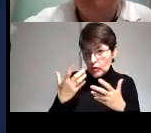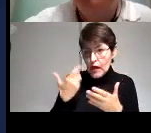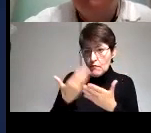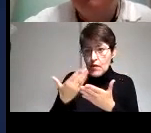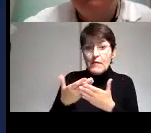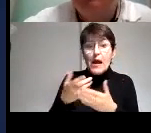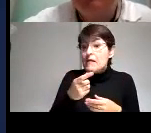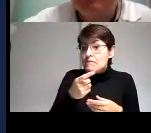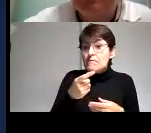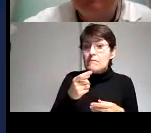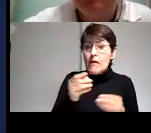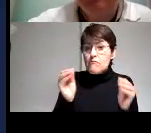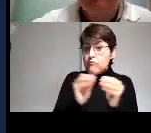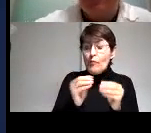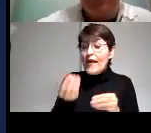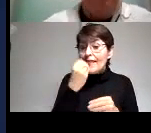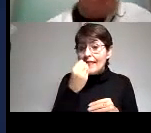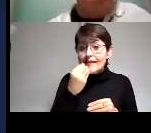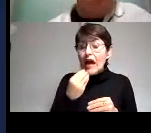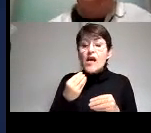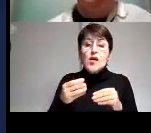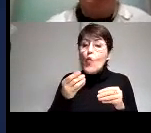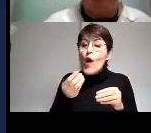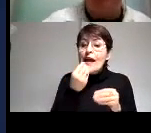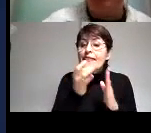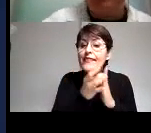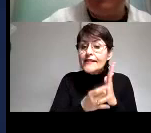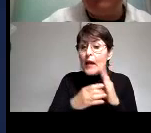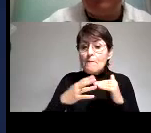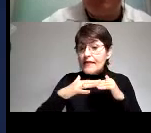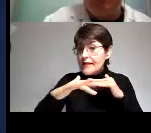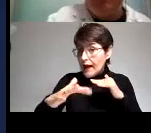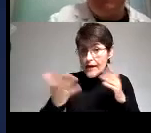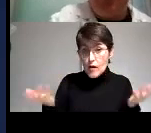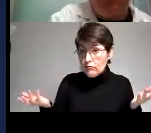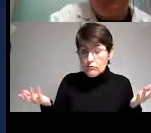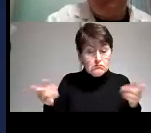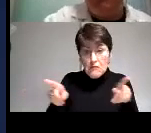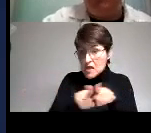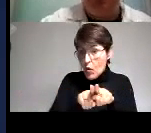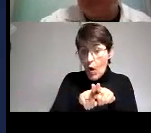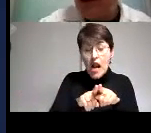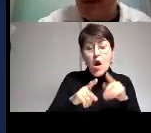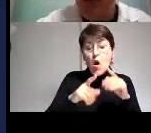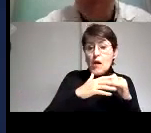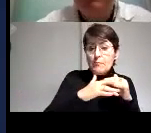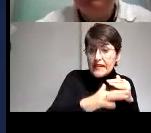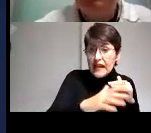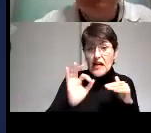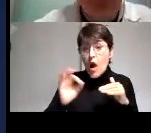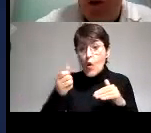dieta mediterránea. Quiero decir que la llamemos dieta mediterránea, la llamemos dieta alcalina, la llamemos dieta hipocalórica, la llamemos como la